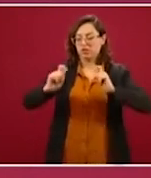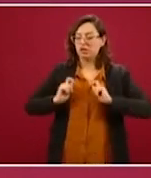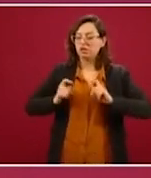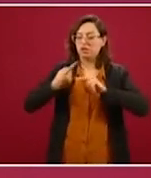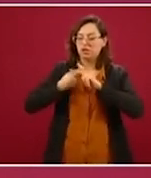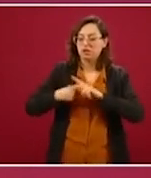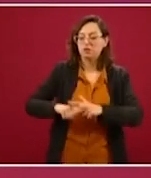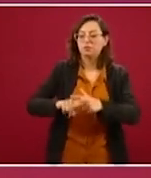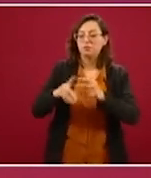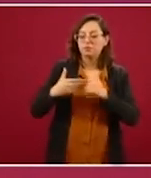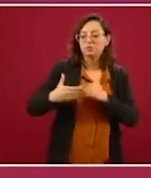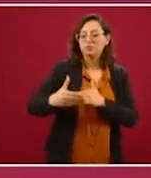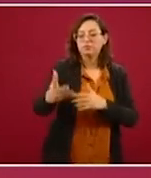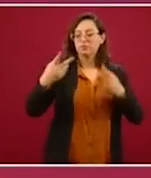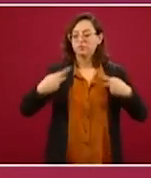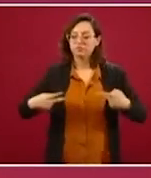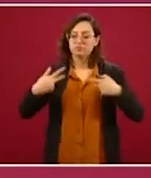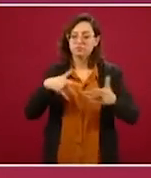este apoyo